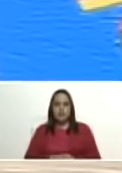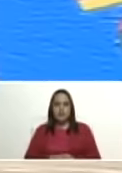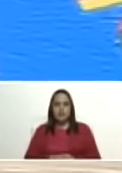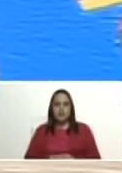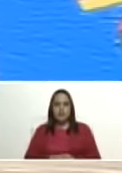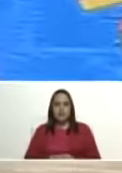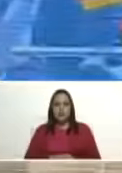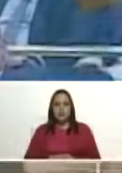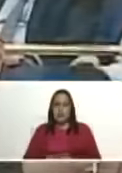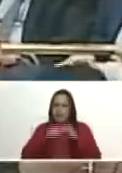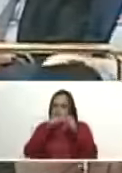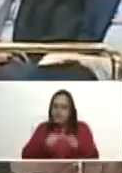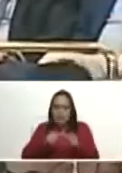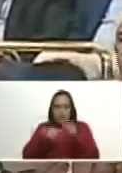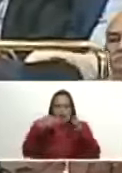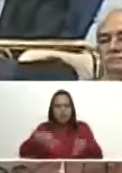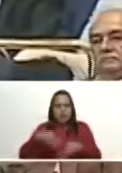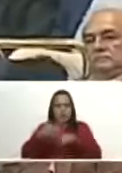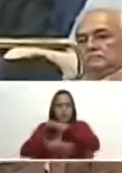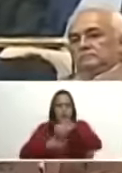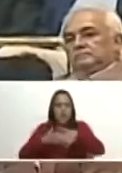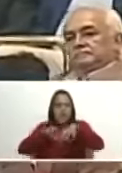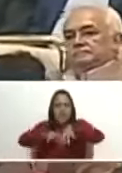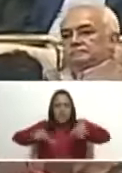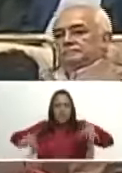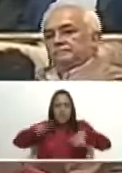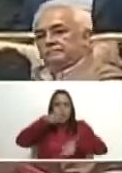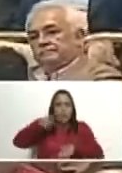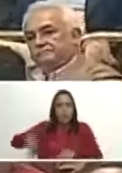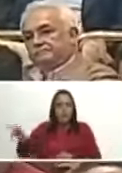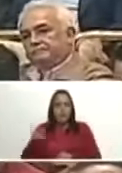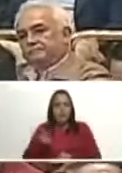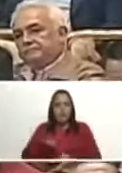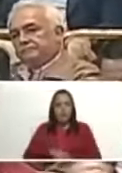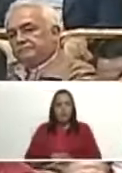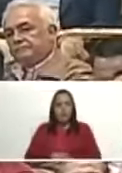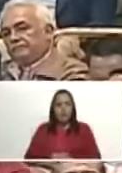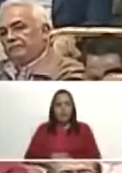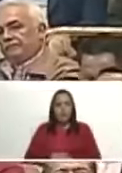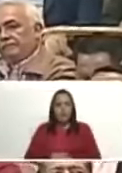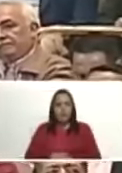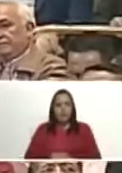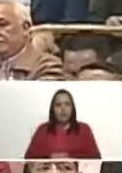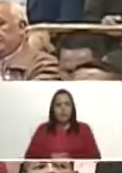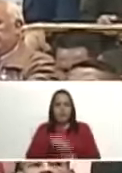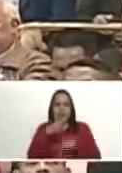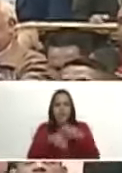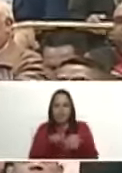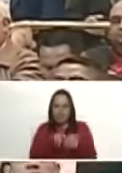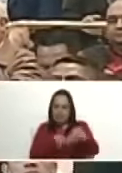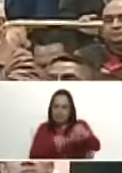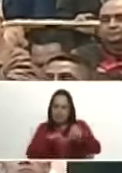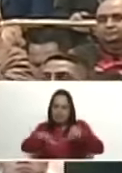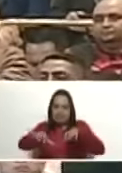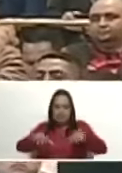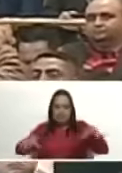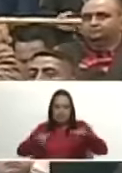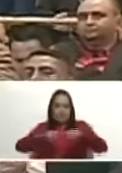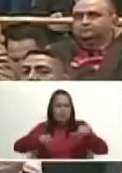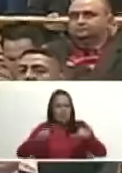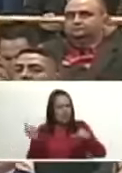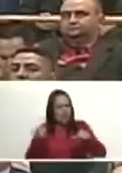Conspiraron sin pausa para dividir a los venezolanos, para fraccionar el territorio, no solo de la